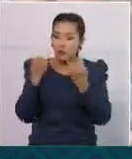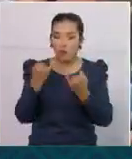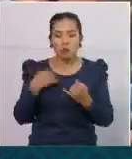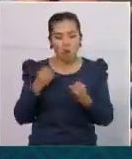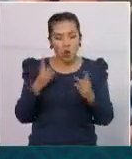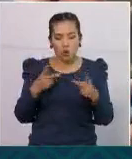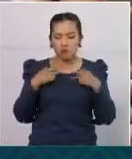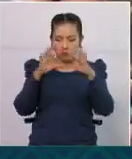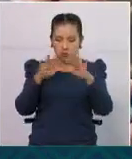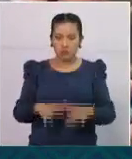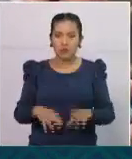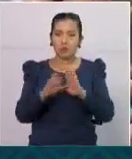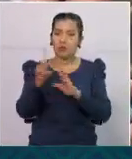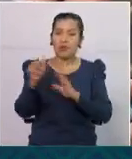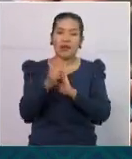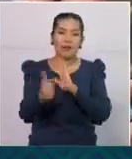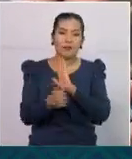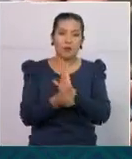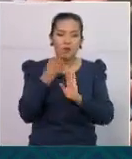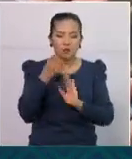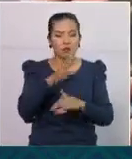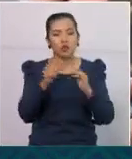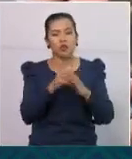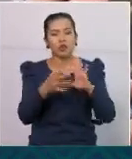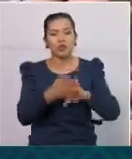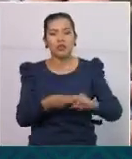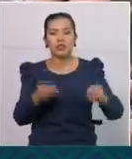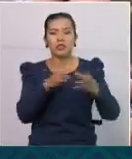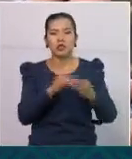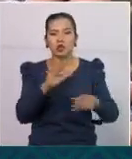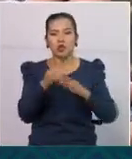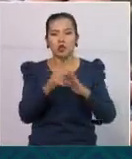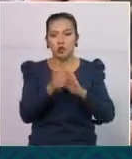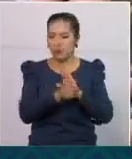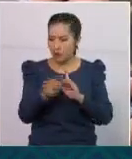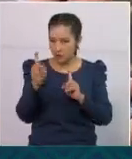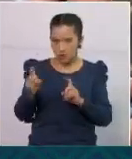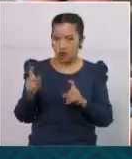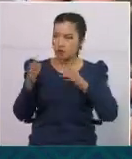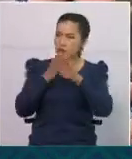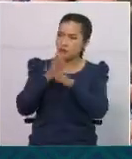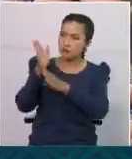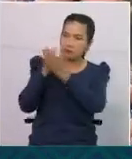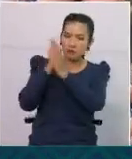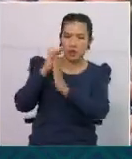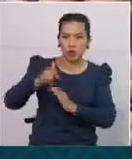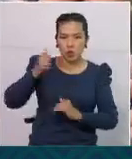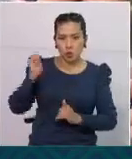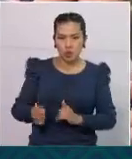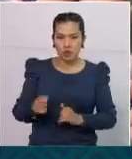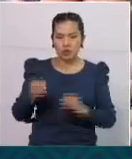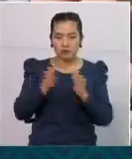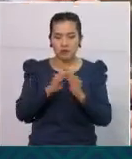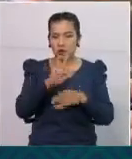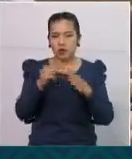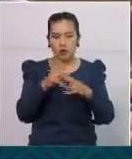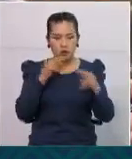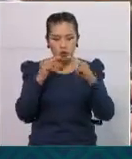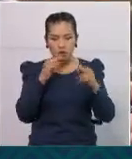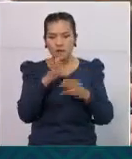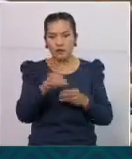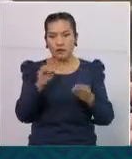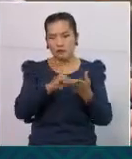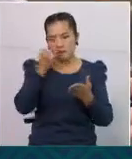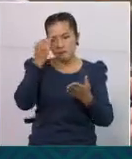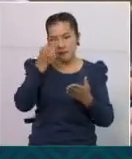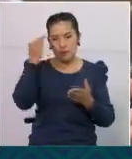Si los abogados van a pedir una copia del historial u otro, tiene que ser a través de un juez y con notificación y memorial.